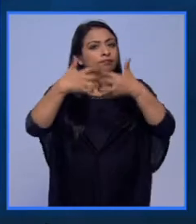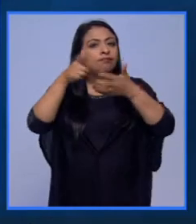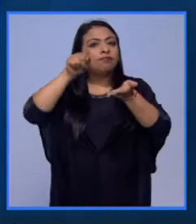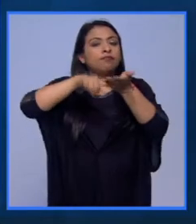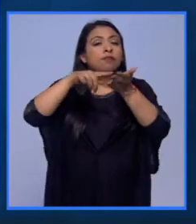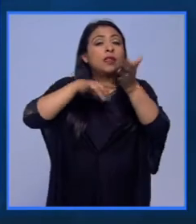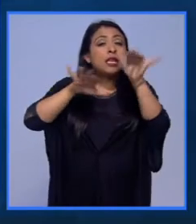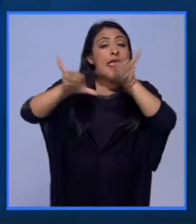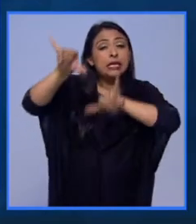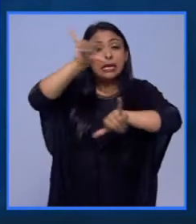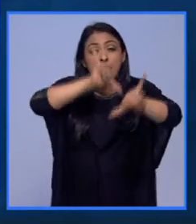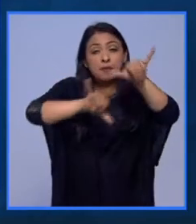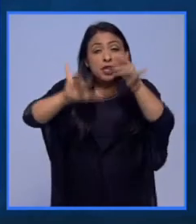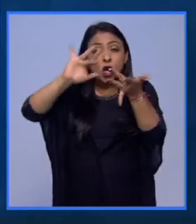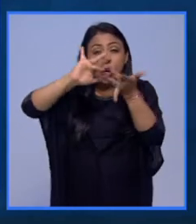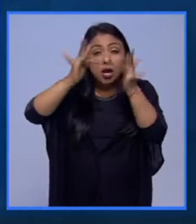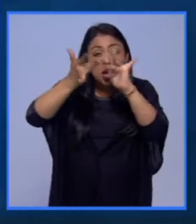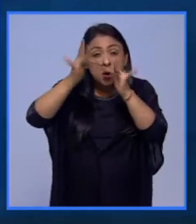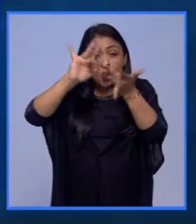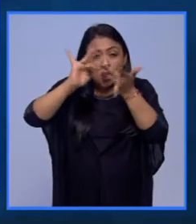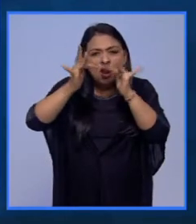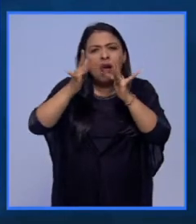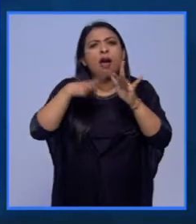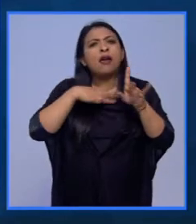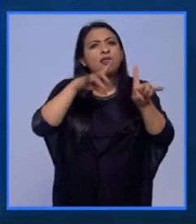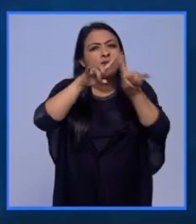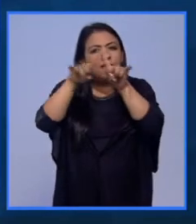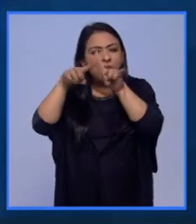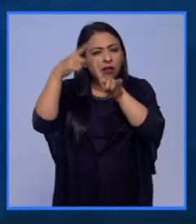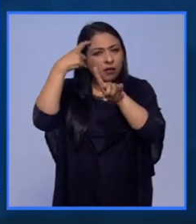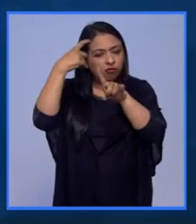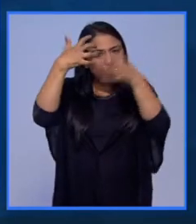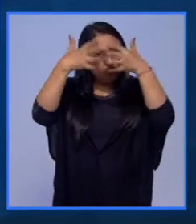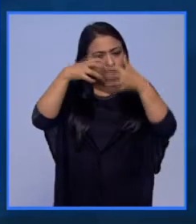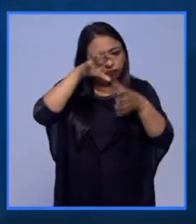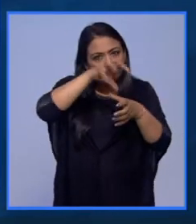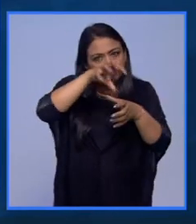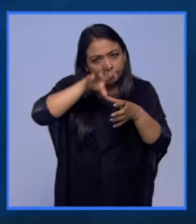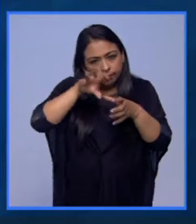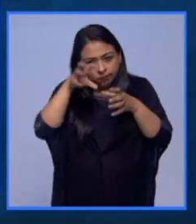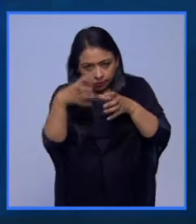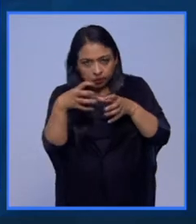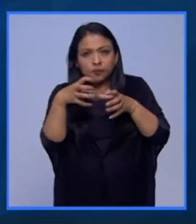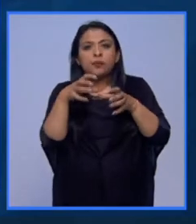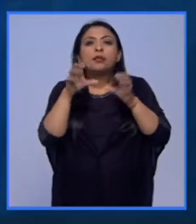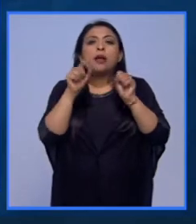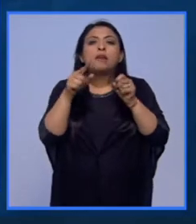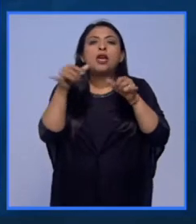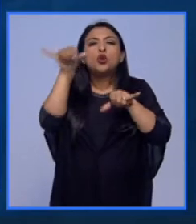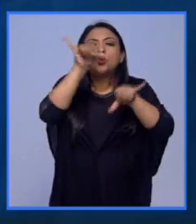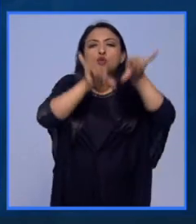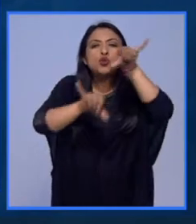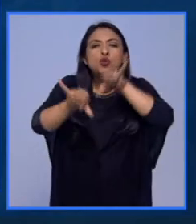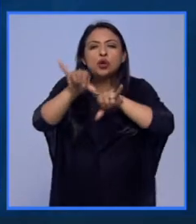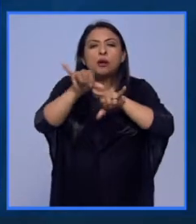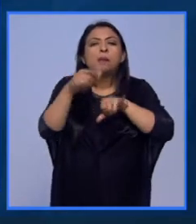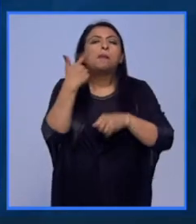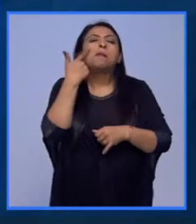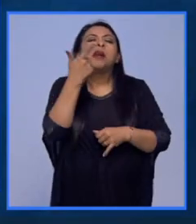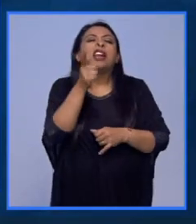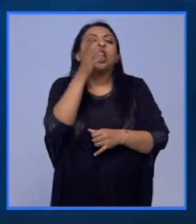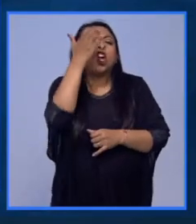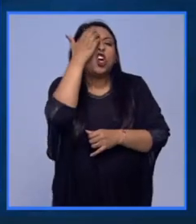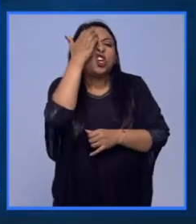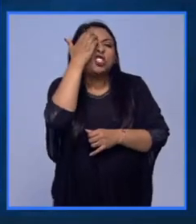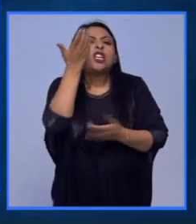químico neuronal en el que intervienen diferentes áreas del cerebro y diferentes sustancias químicas. Vamos a